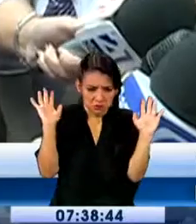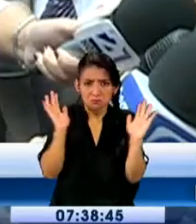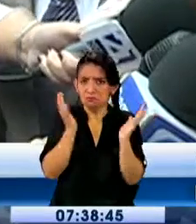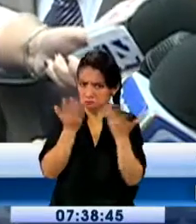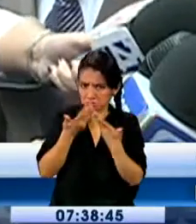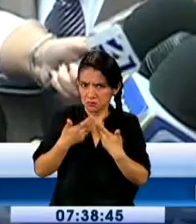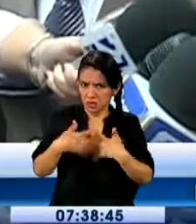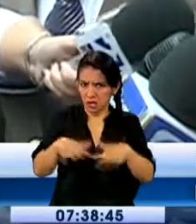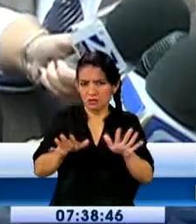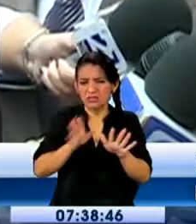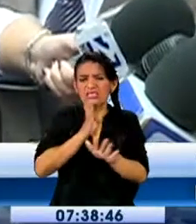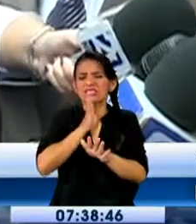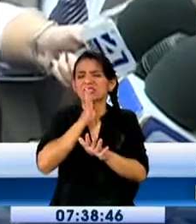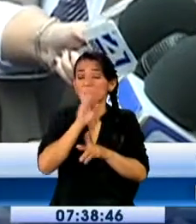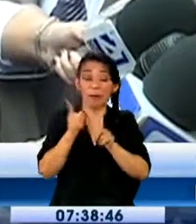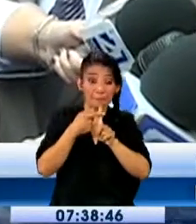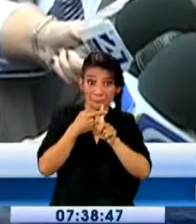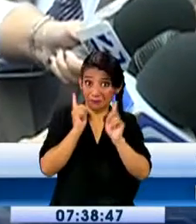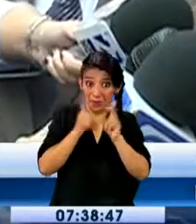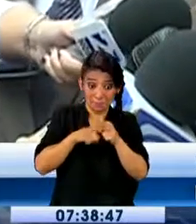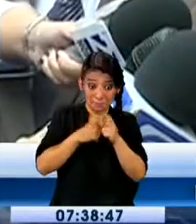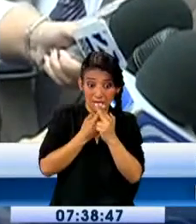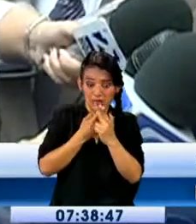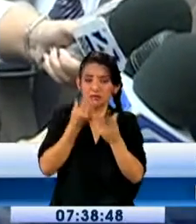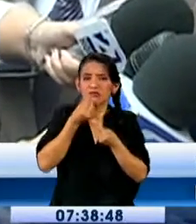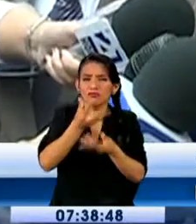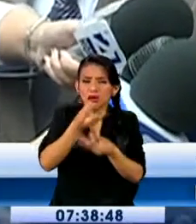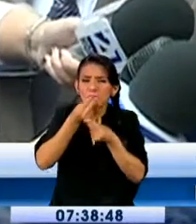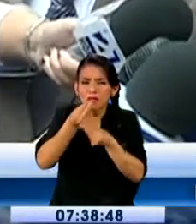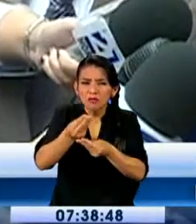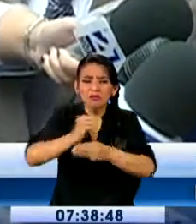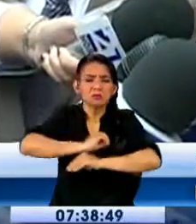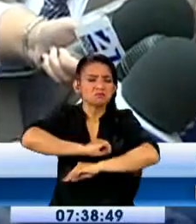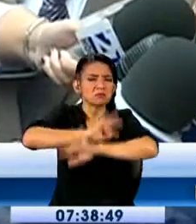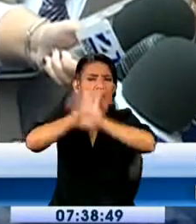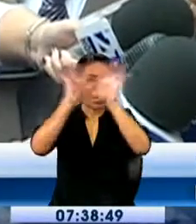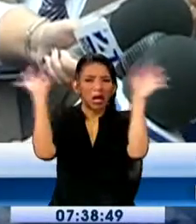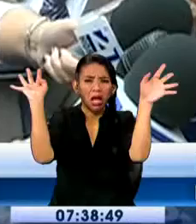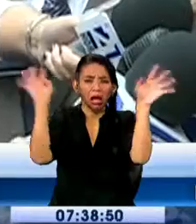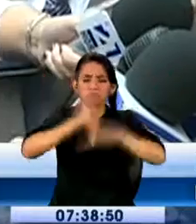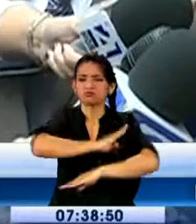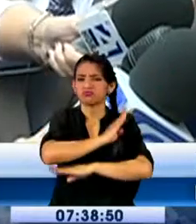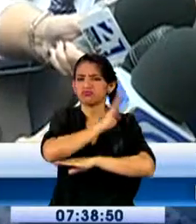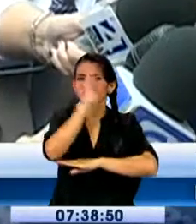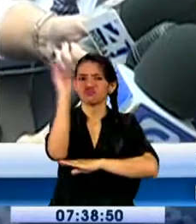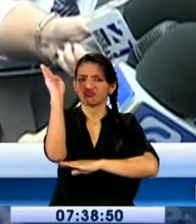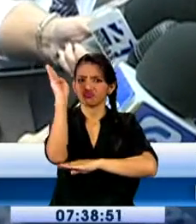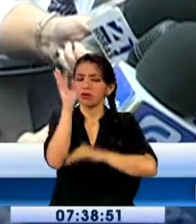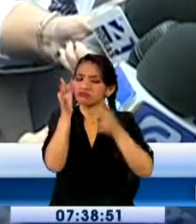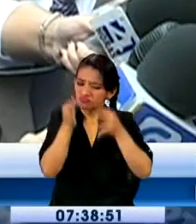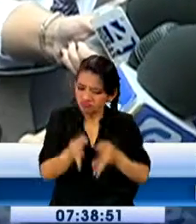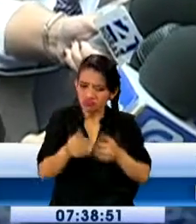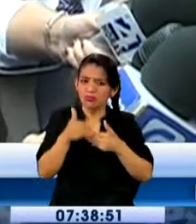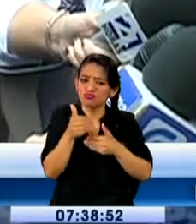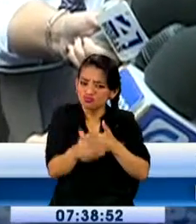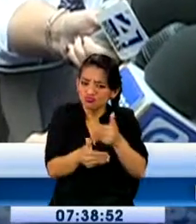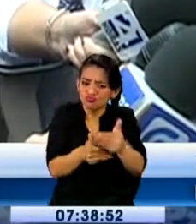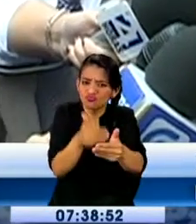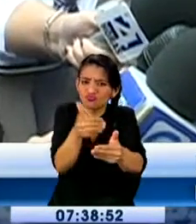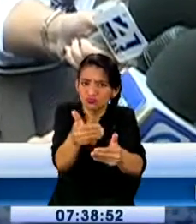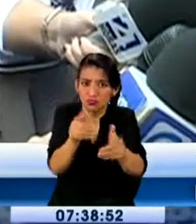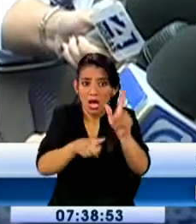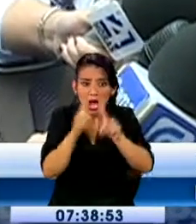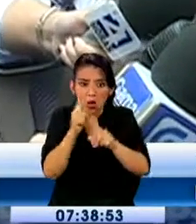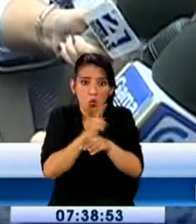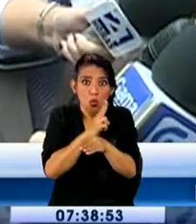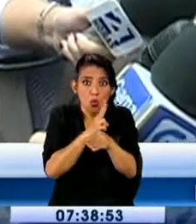les he dicho siempre desde el primer día, tienen que ser informes absolutamente imparciales y lo que estamos cuidando es que sean exactamente eso, porque pueden ser